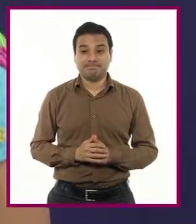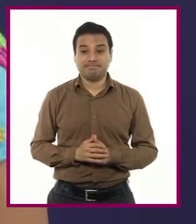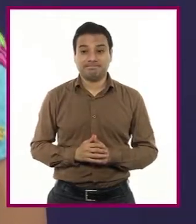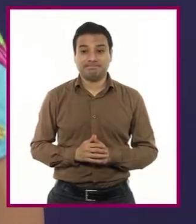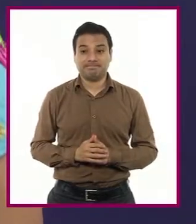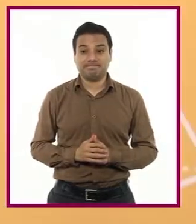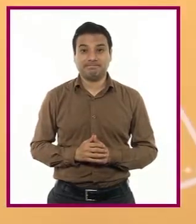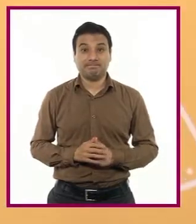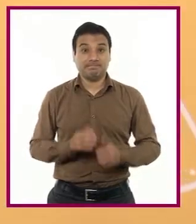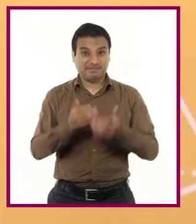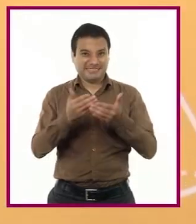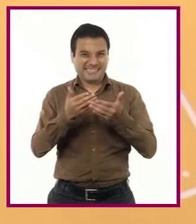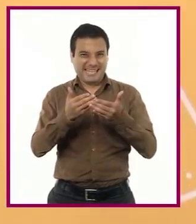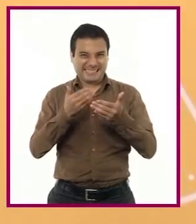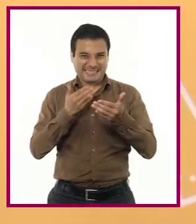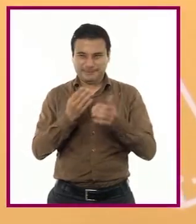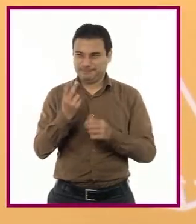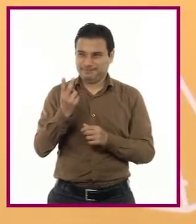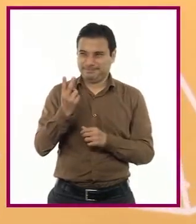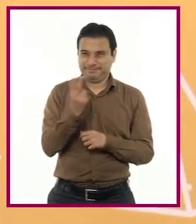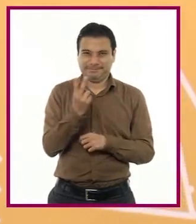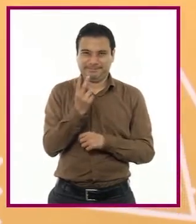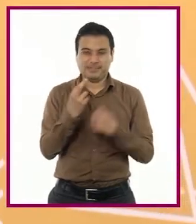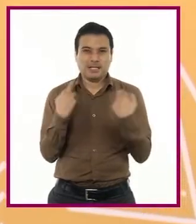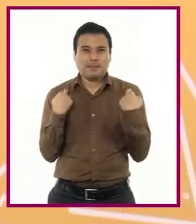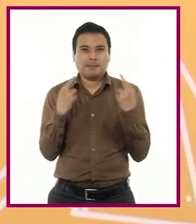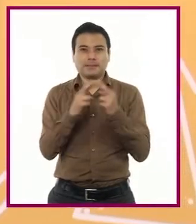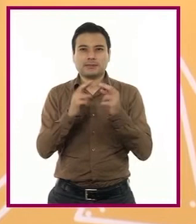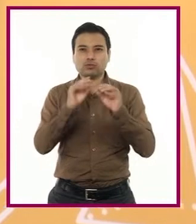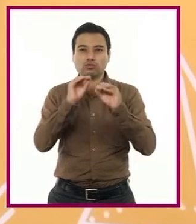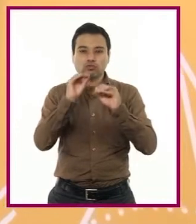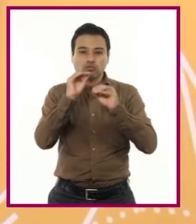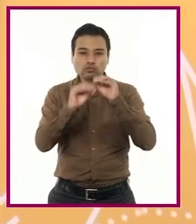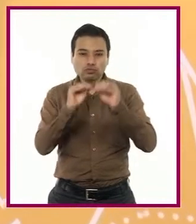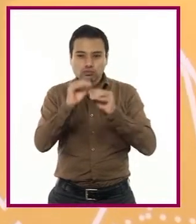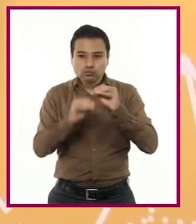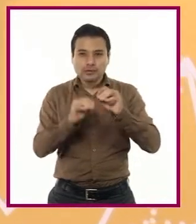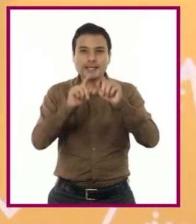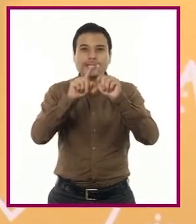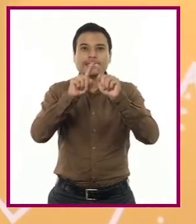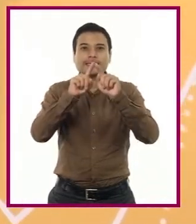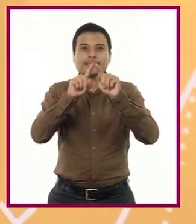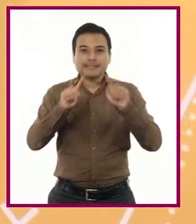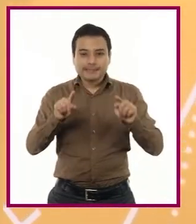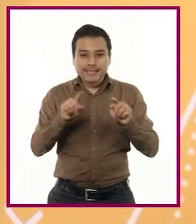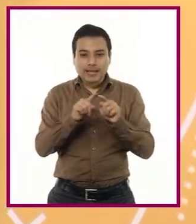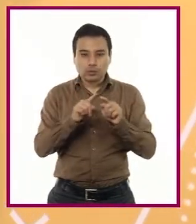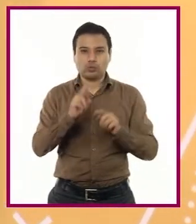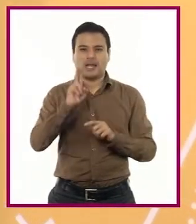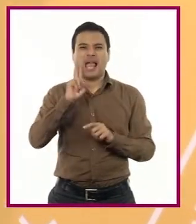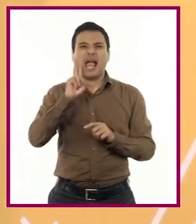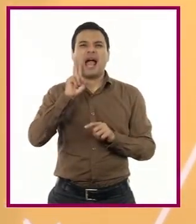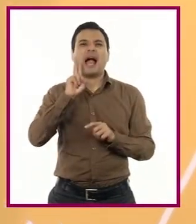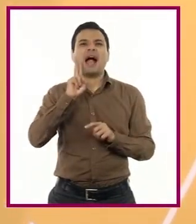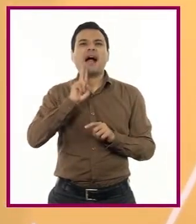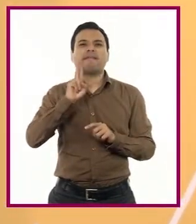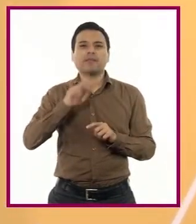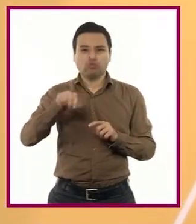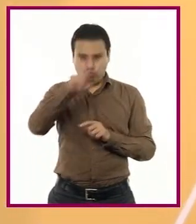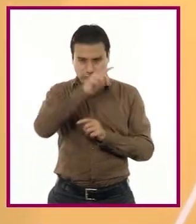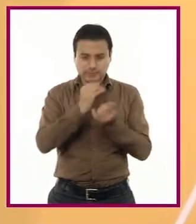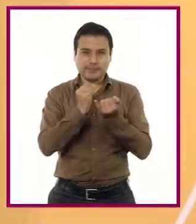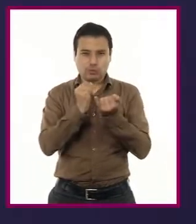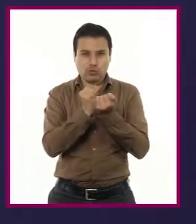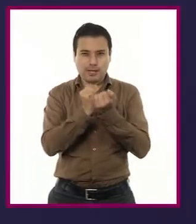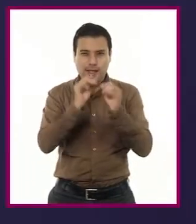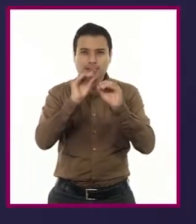previamente la maestra y yo nos organizamos para construir algunos triángulos. Las y los invitamos a que realicen las construcciones que les vamos a sugerir.